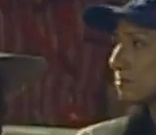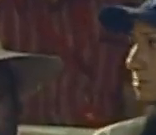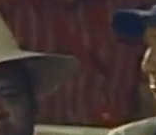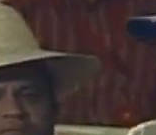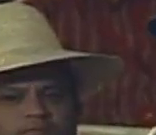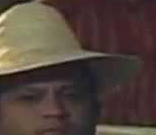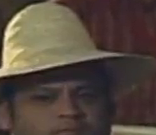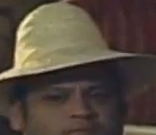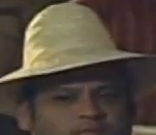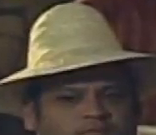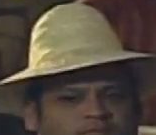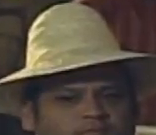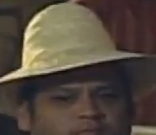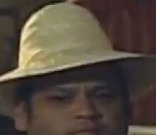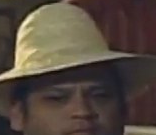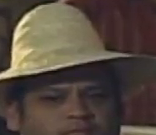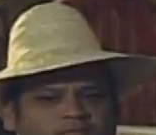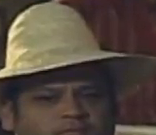al país.